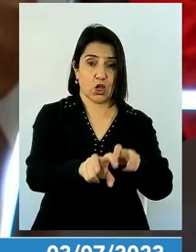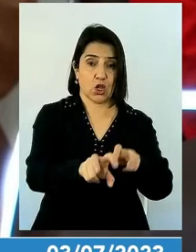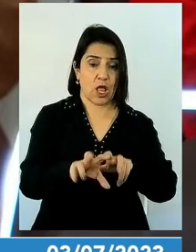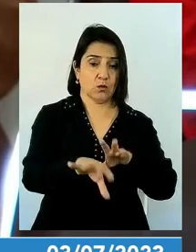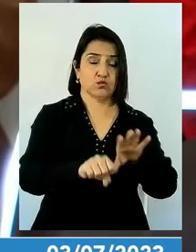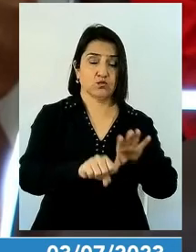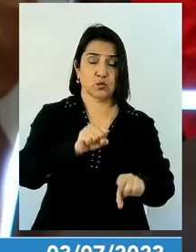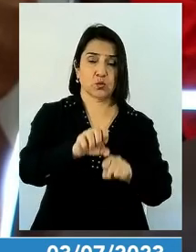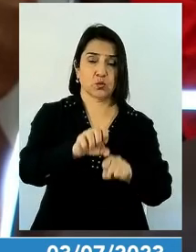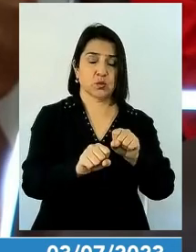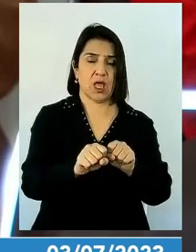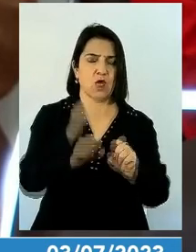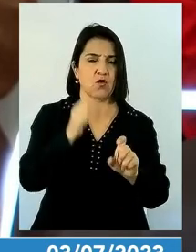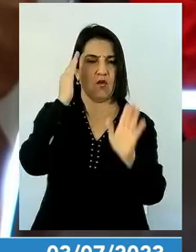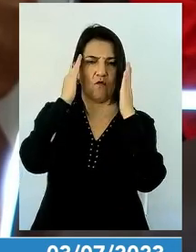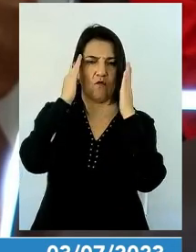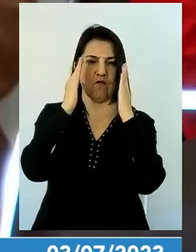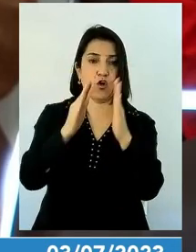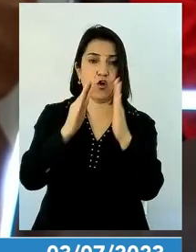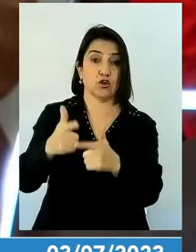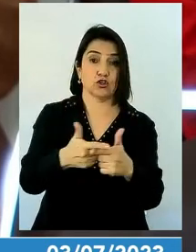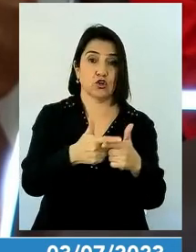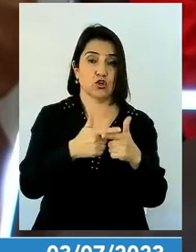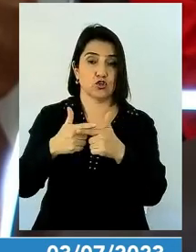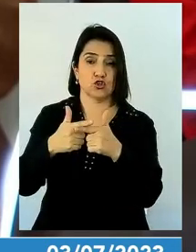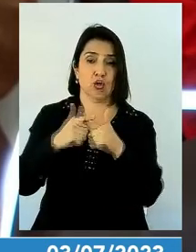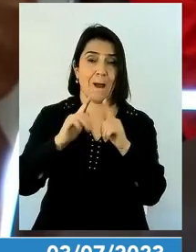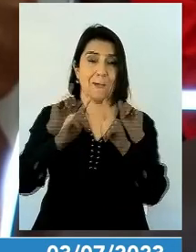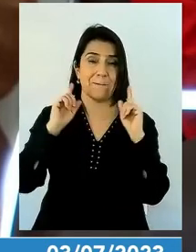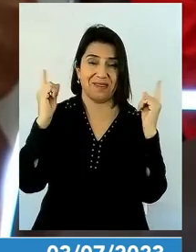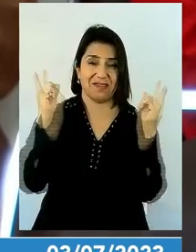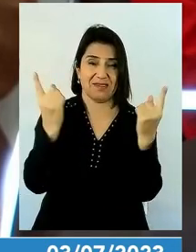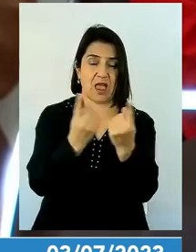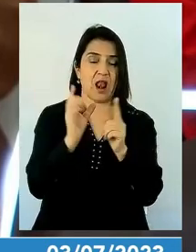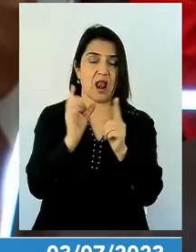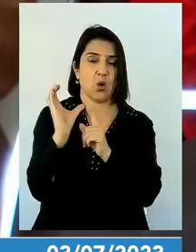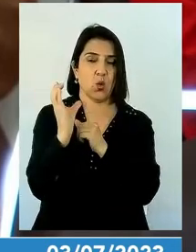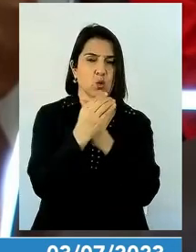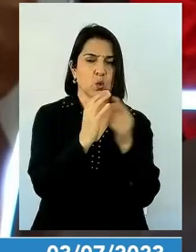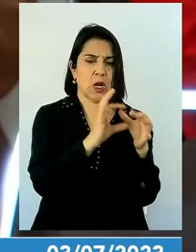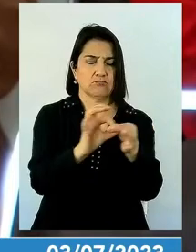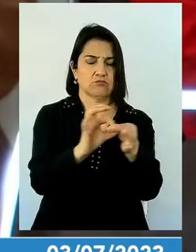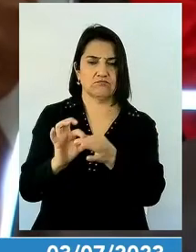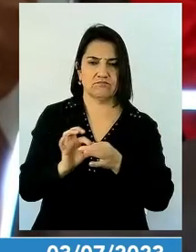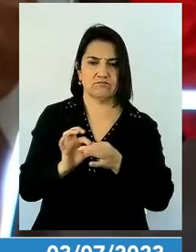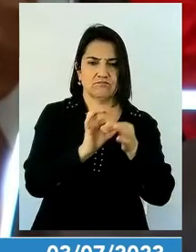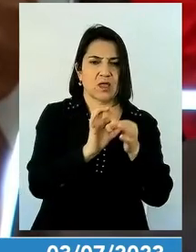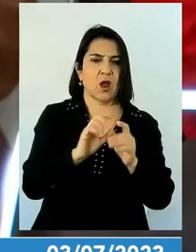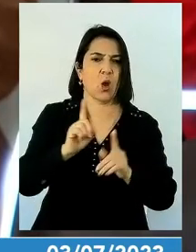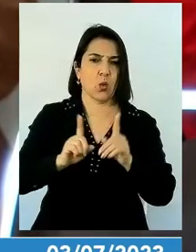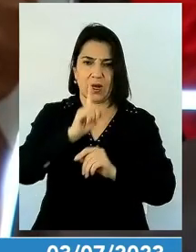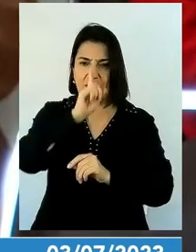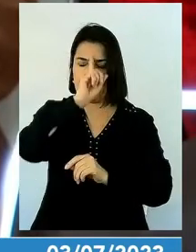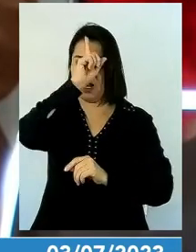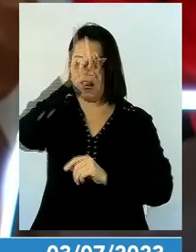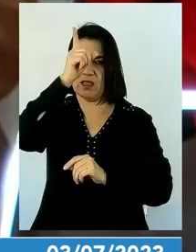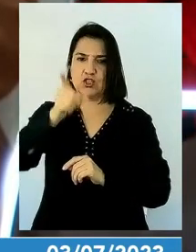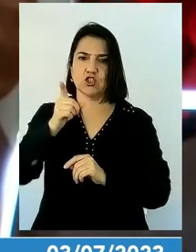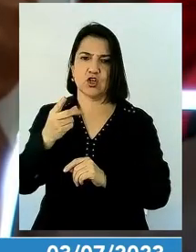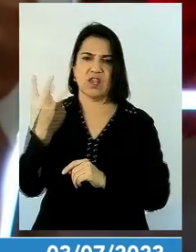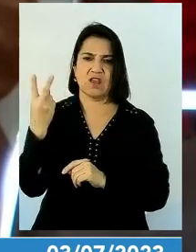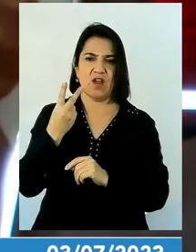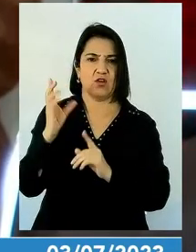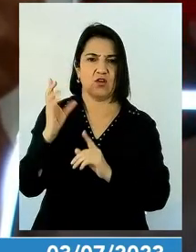y cultural con respecto a determinadas tradiciones y valores culturales. Muchas gracias.